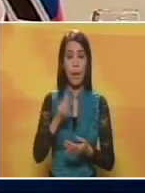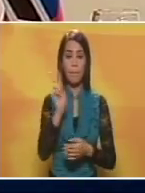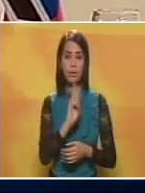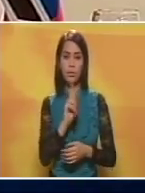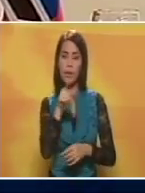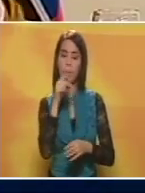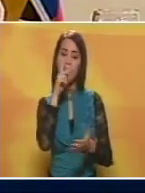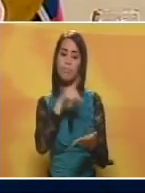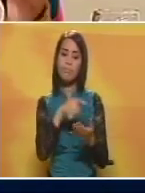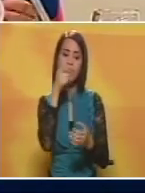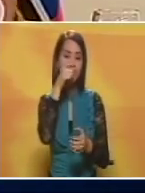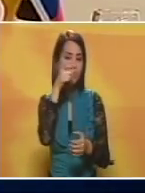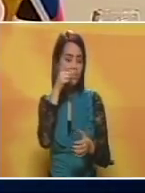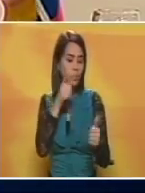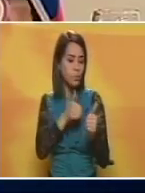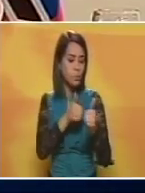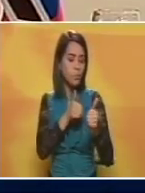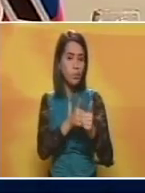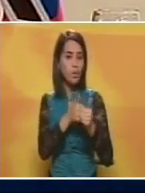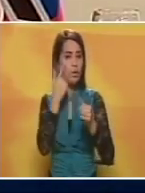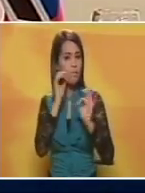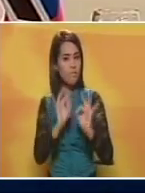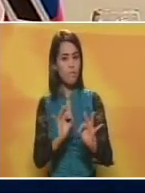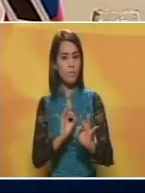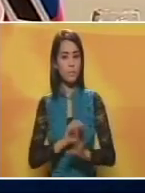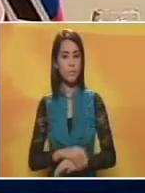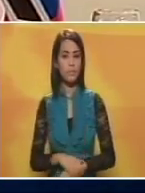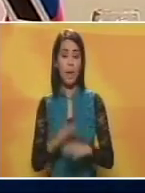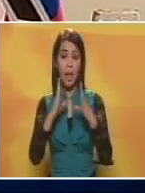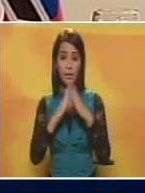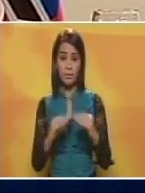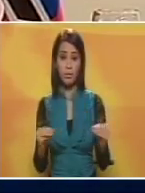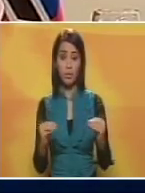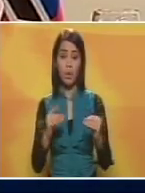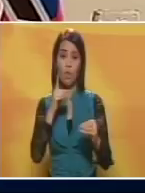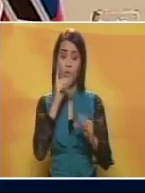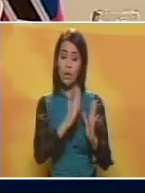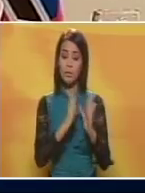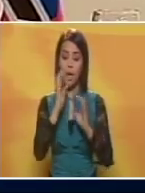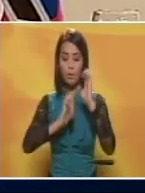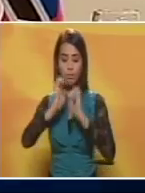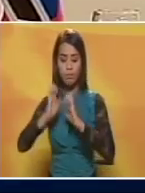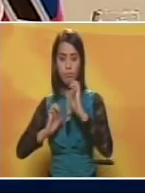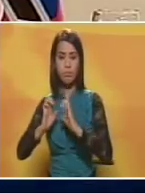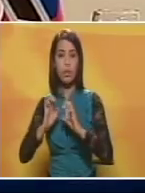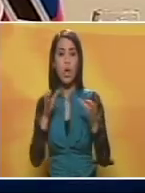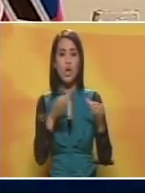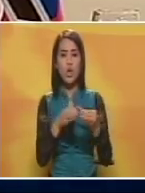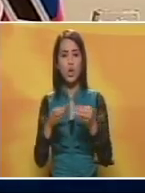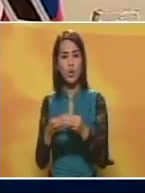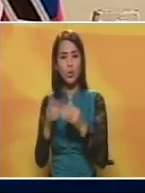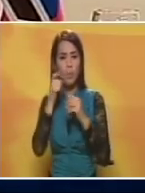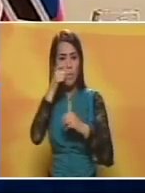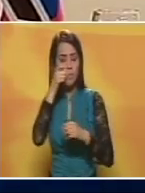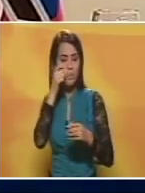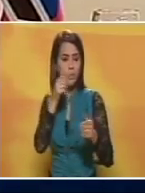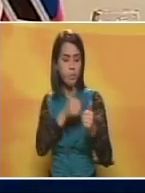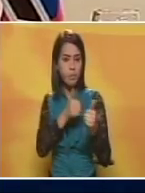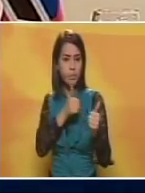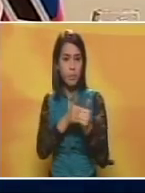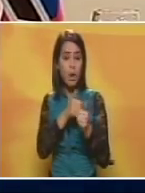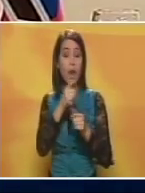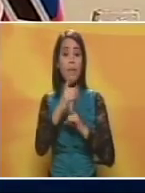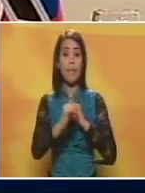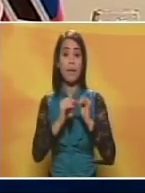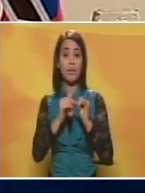asistir también acompañando y activamente en todas y cada una de estas auditorías. Los grupos de observación electoral